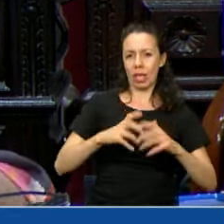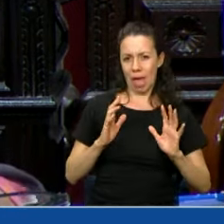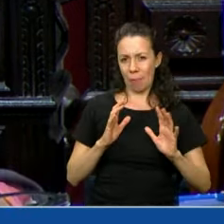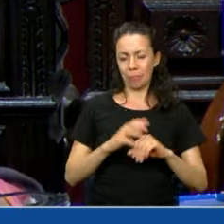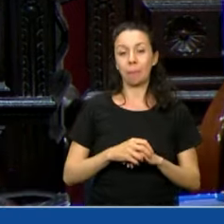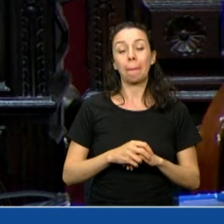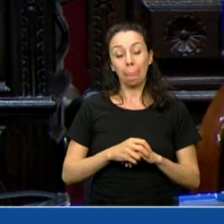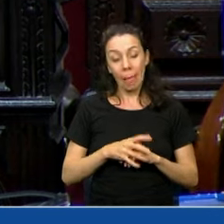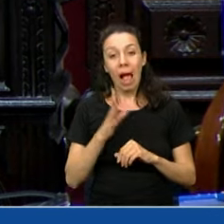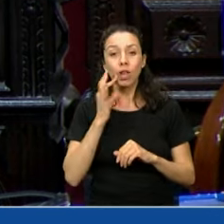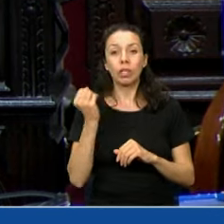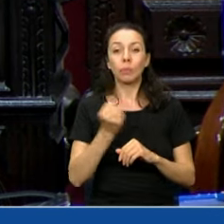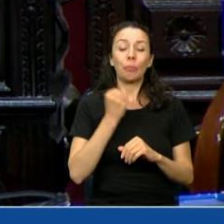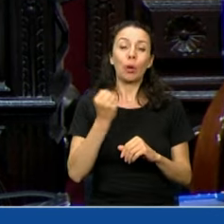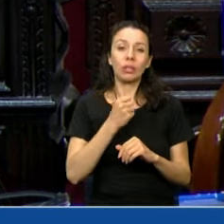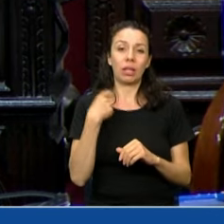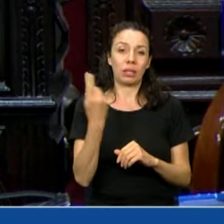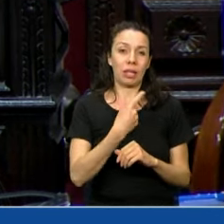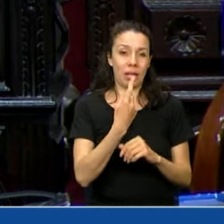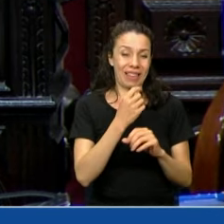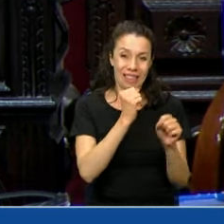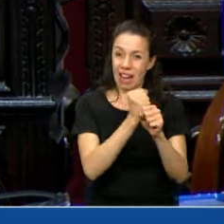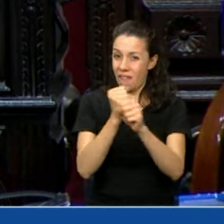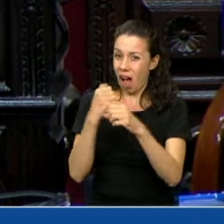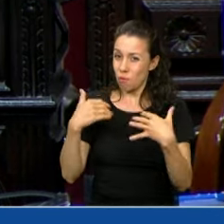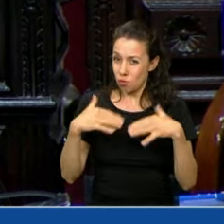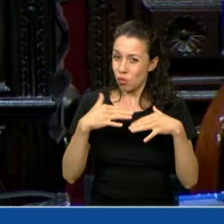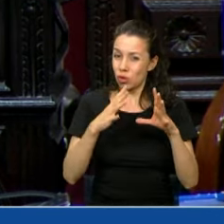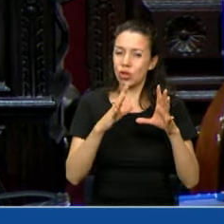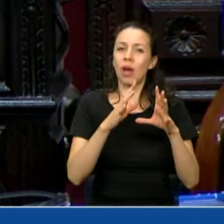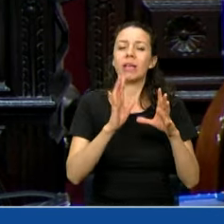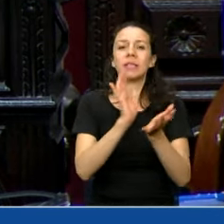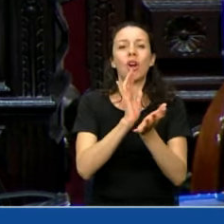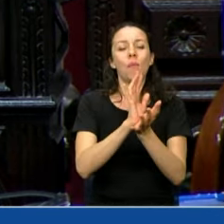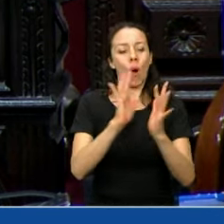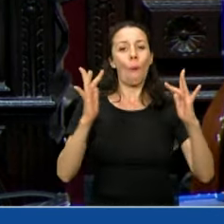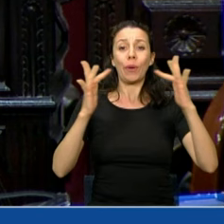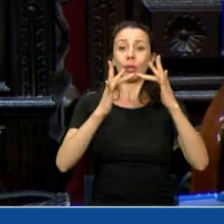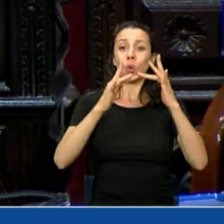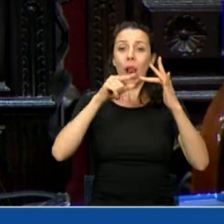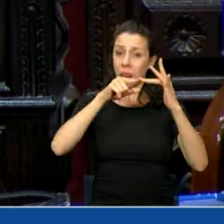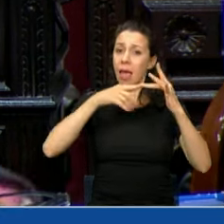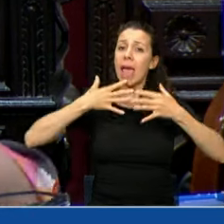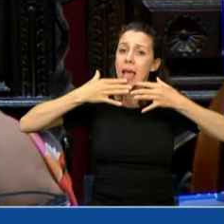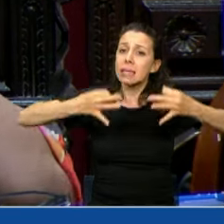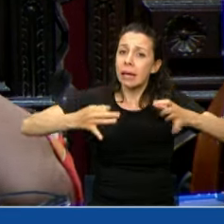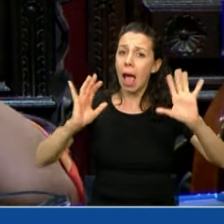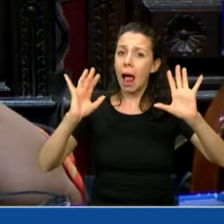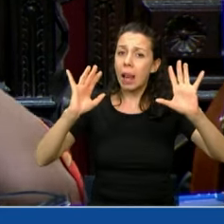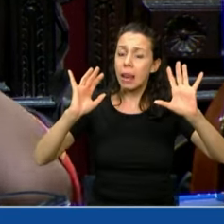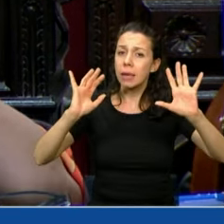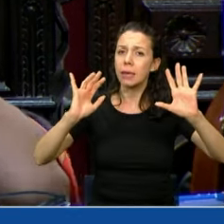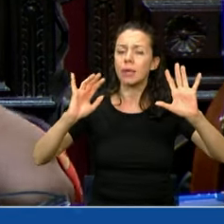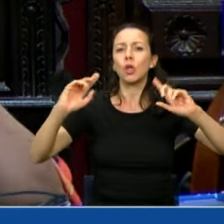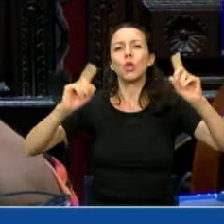algo que me parece central y que trabajamos mucho con las compañeras es este concepto de que lo virtual es real eh No es algo que